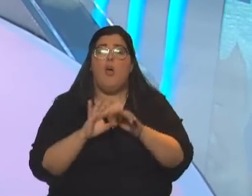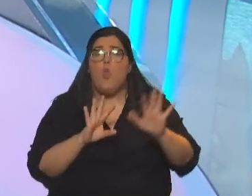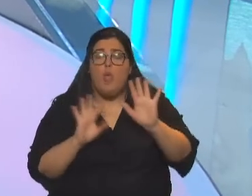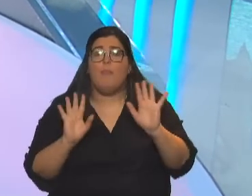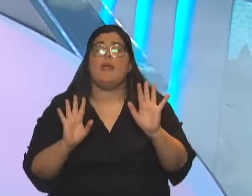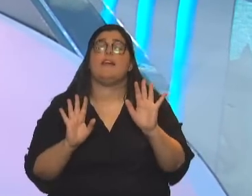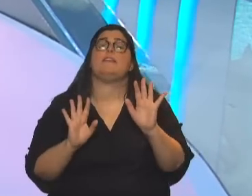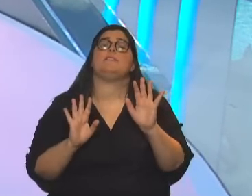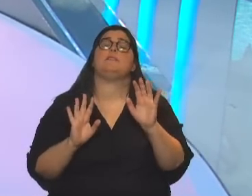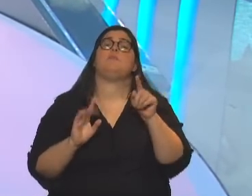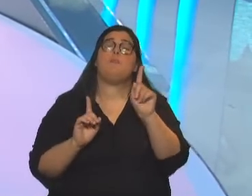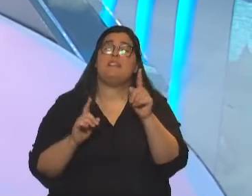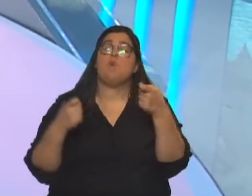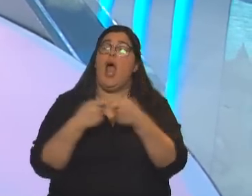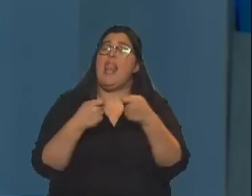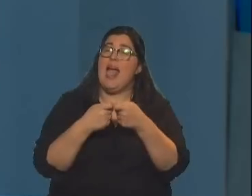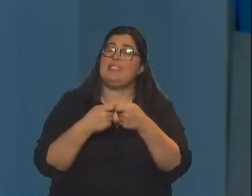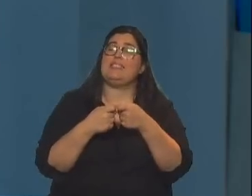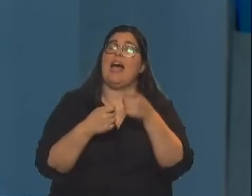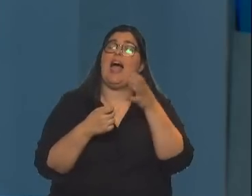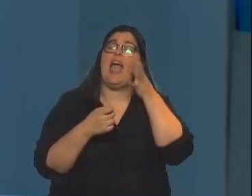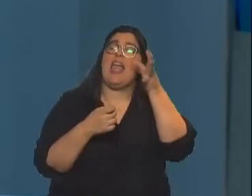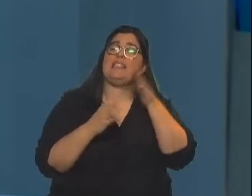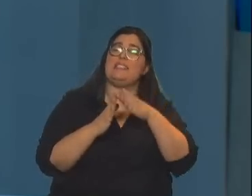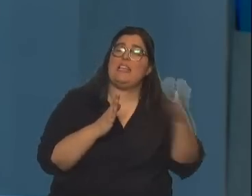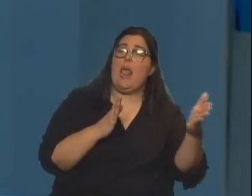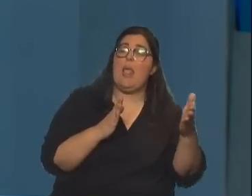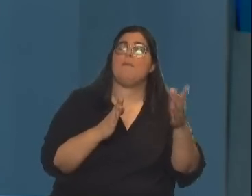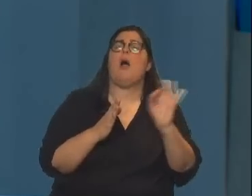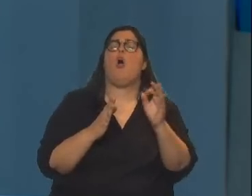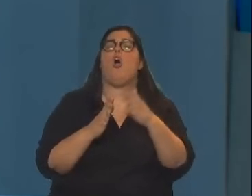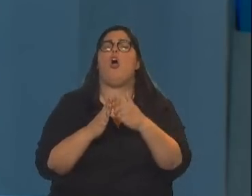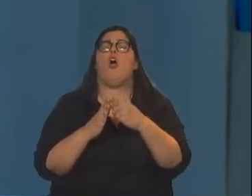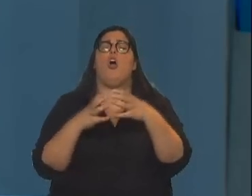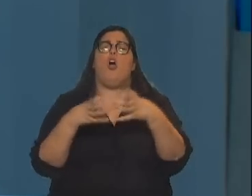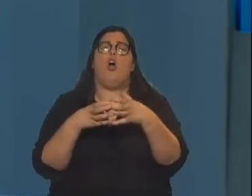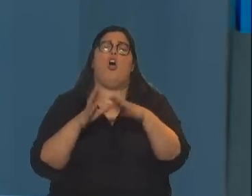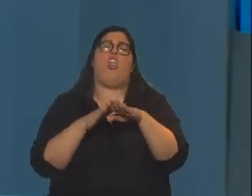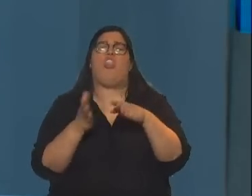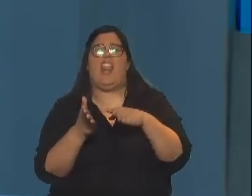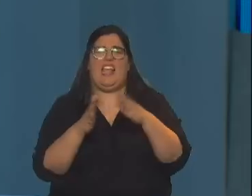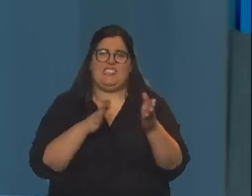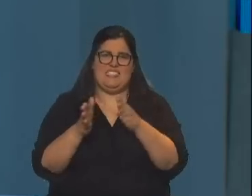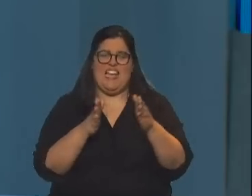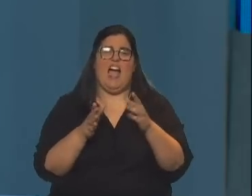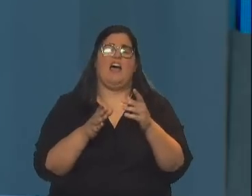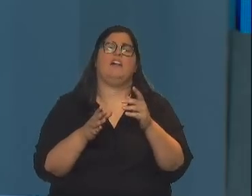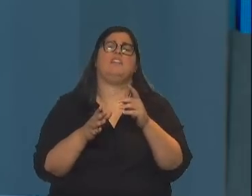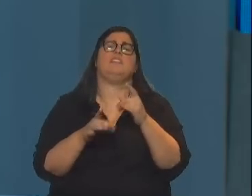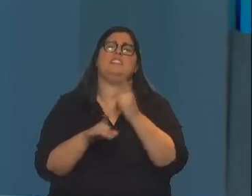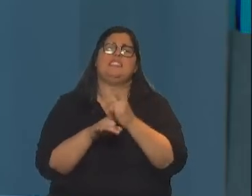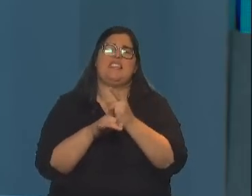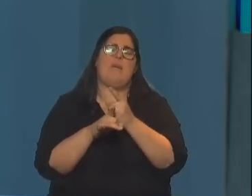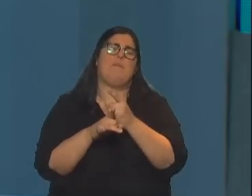partidos extremistas y de una derecha tradicional, liberal, como puede ser el partido de Berlusconi, que están alineados en lo que es el